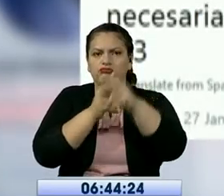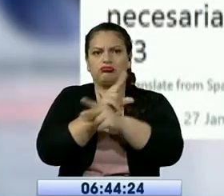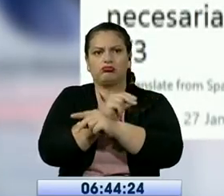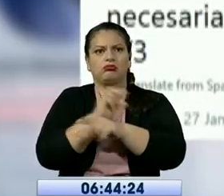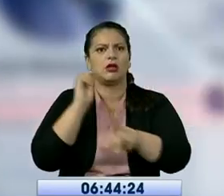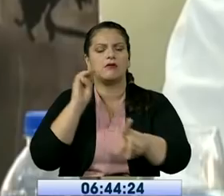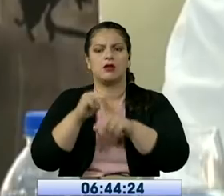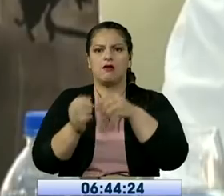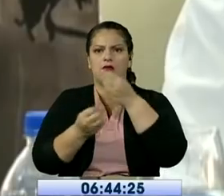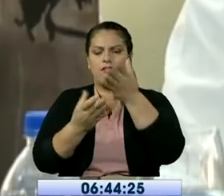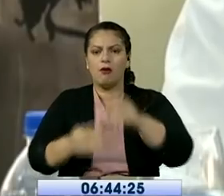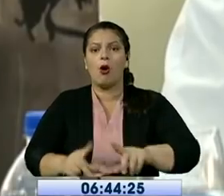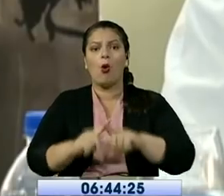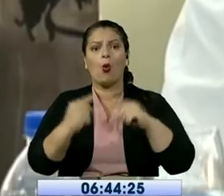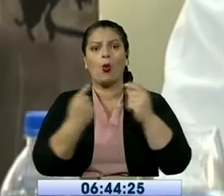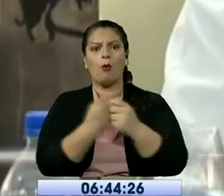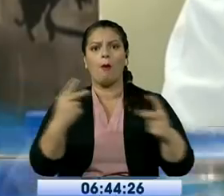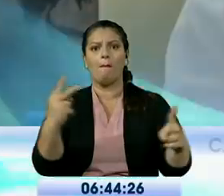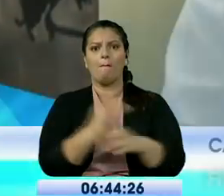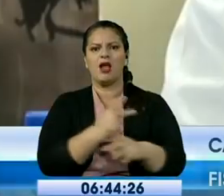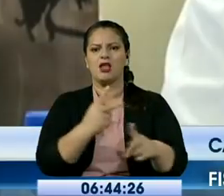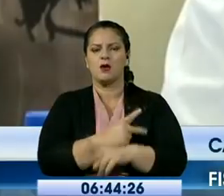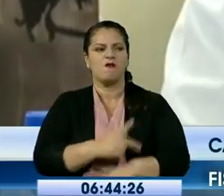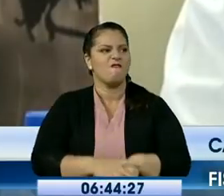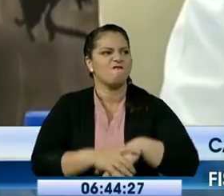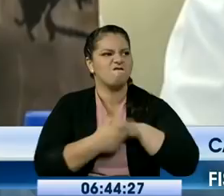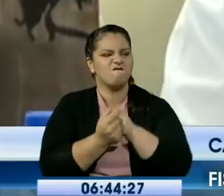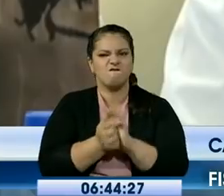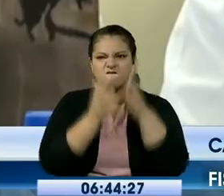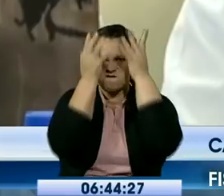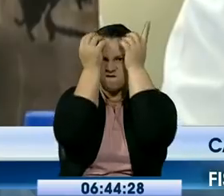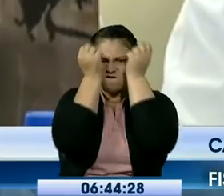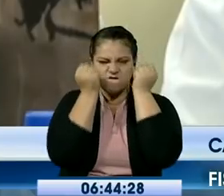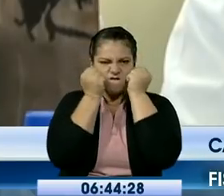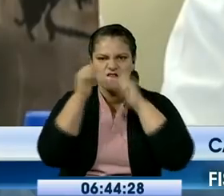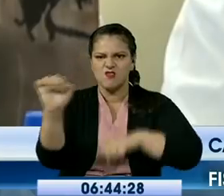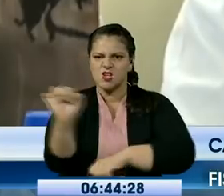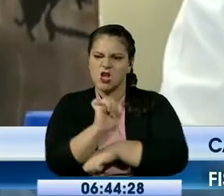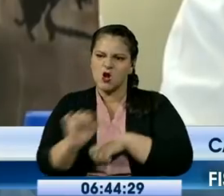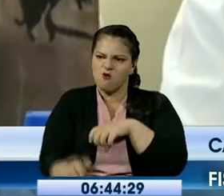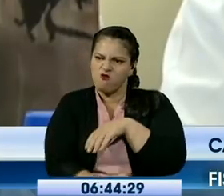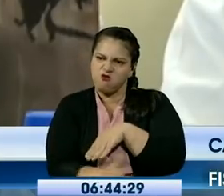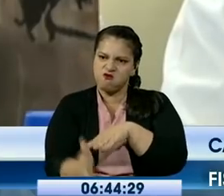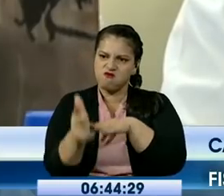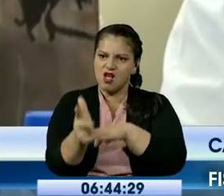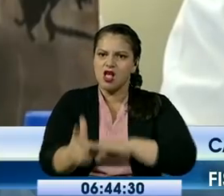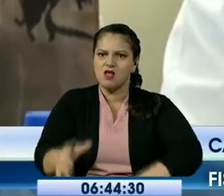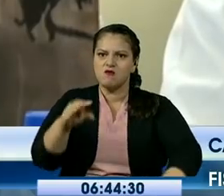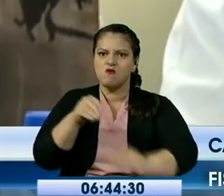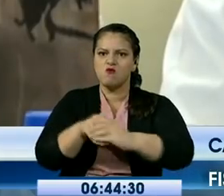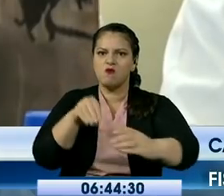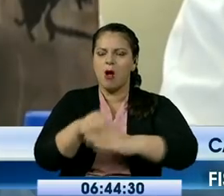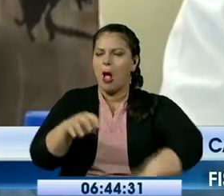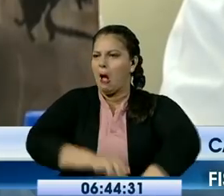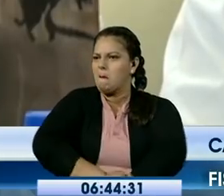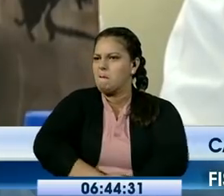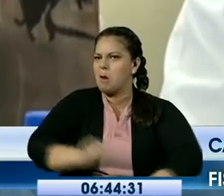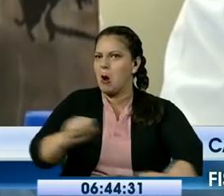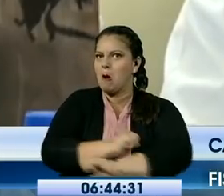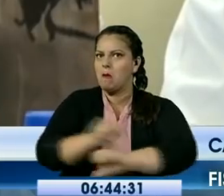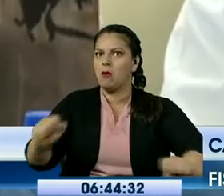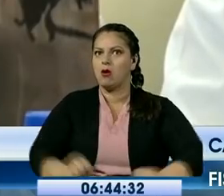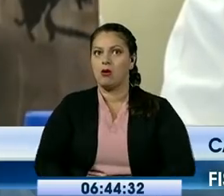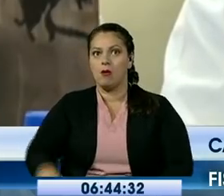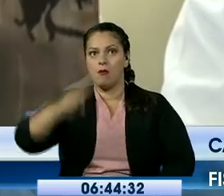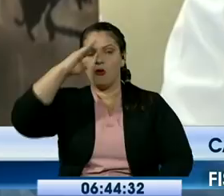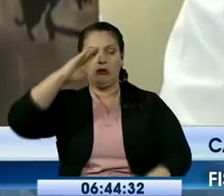amedrenten. Ya en el pleno sitio hemos visto cómo este acto terrorista ha pretendido, pretende sembrar el miedo